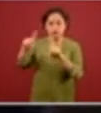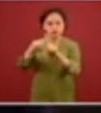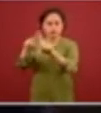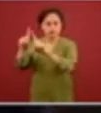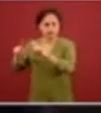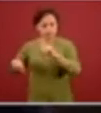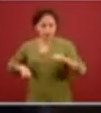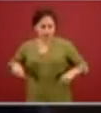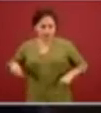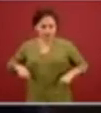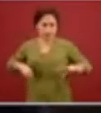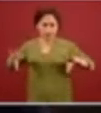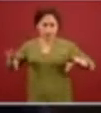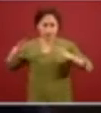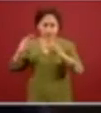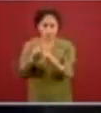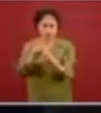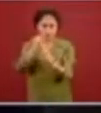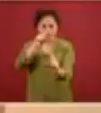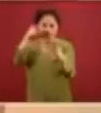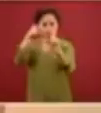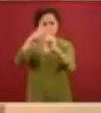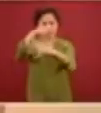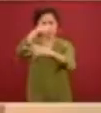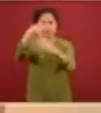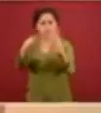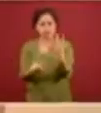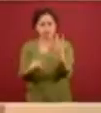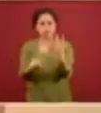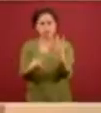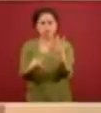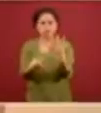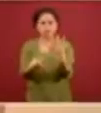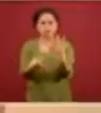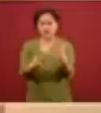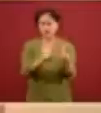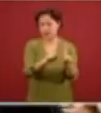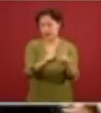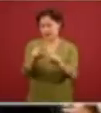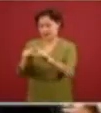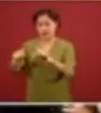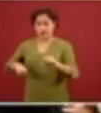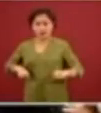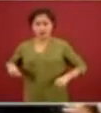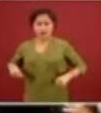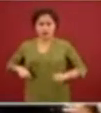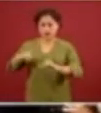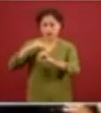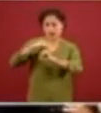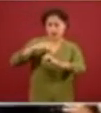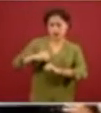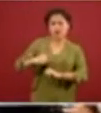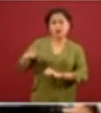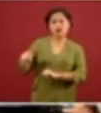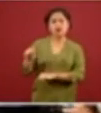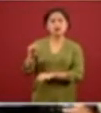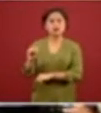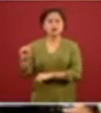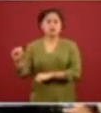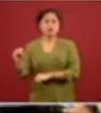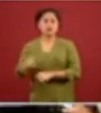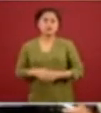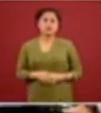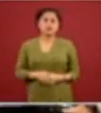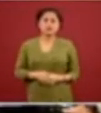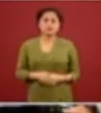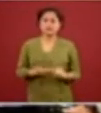específicos y todas las estrategias alineadas a lo emitido por la Secretaría de Salud. Pero quiero que centren